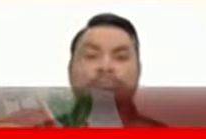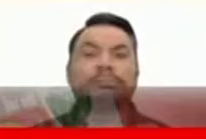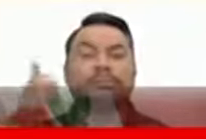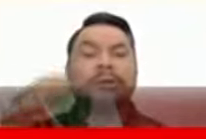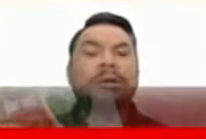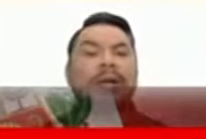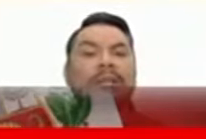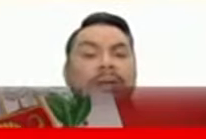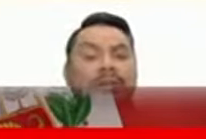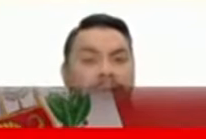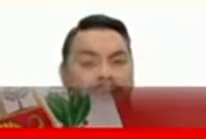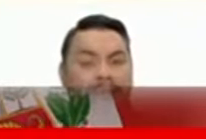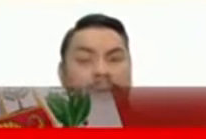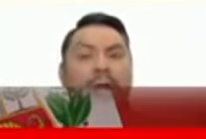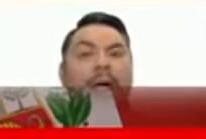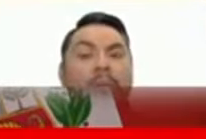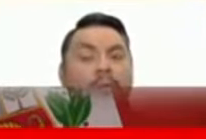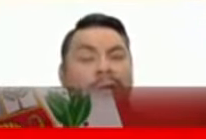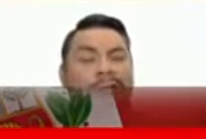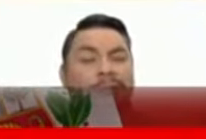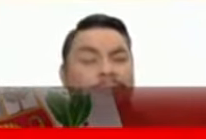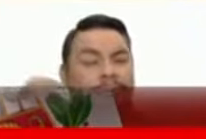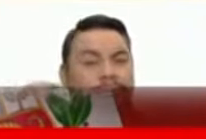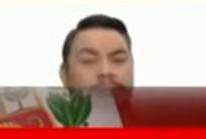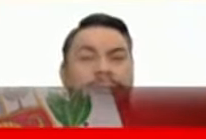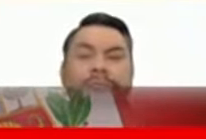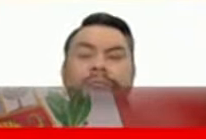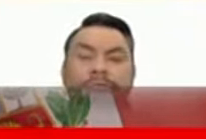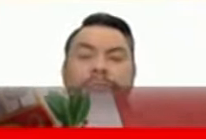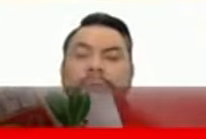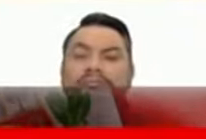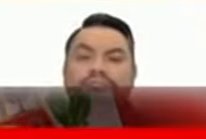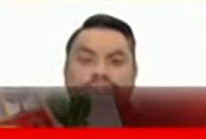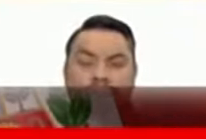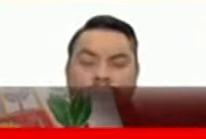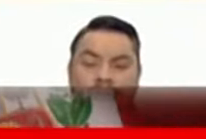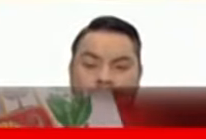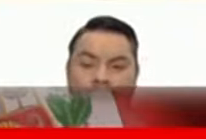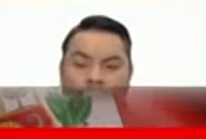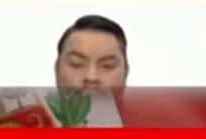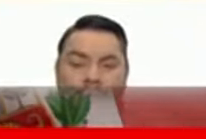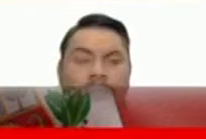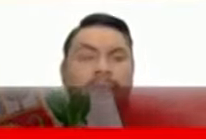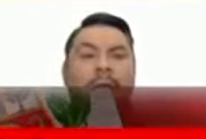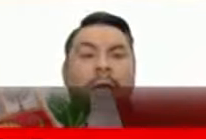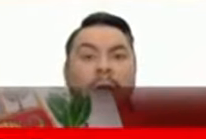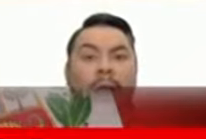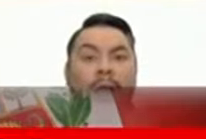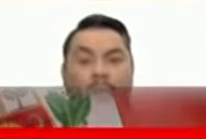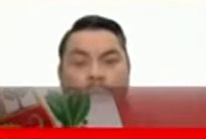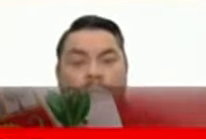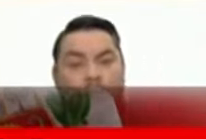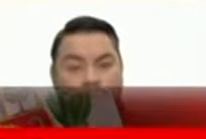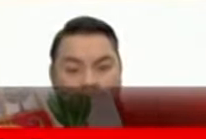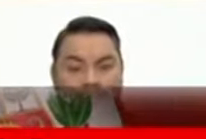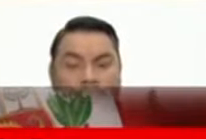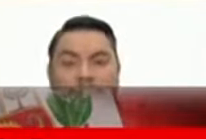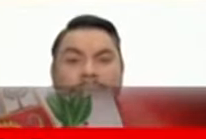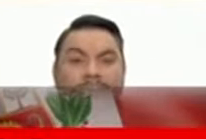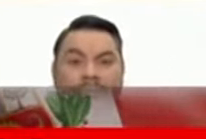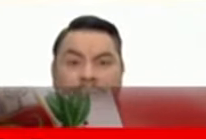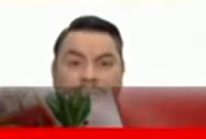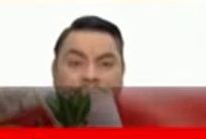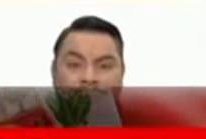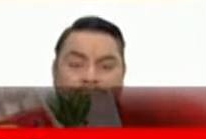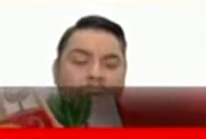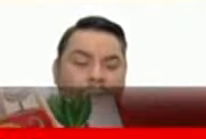Derecho Empresarial, abogada especializada en gestión pública. A continuación, el señor viceministro de Relaciones Exteriores